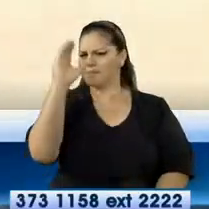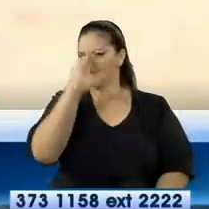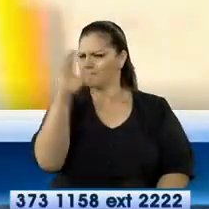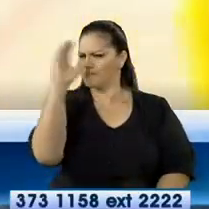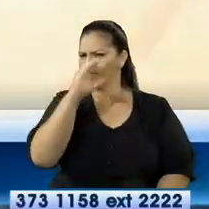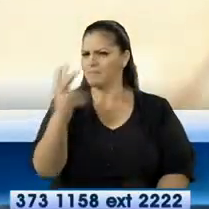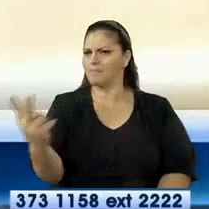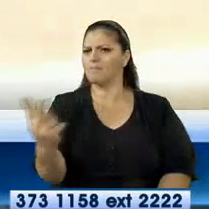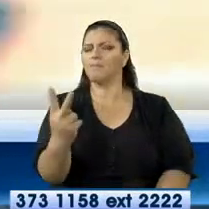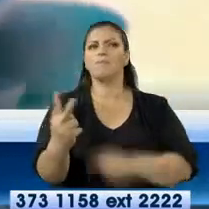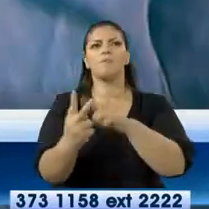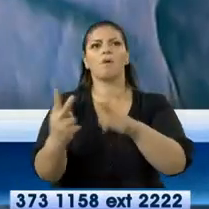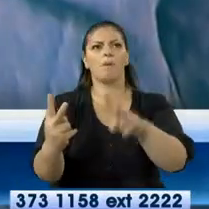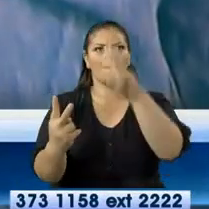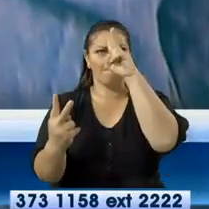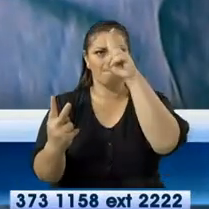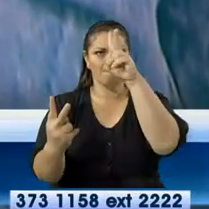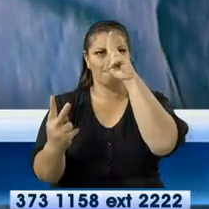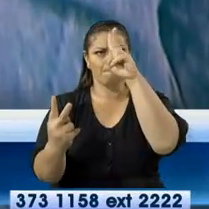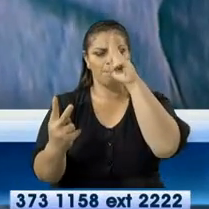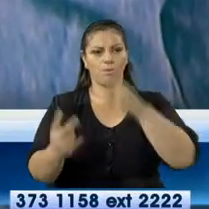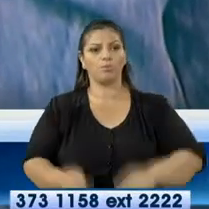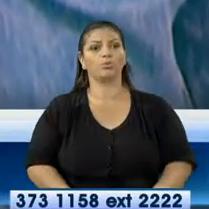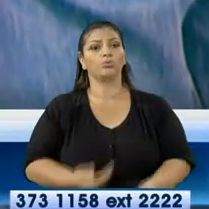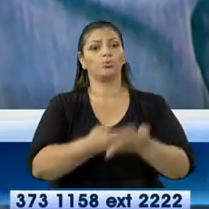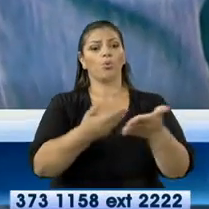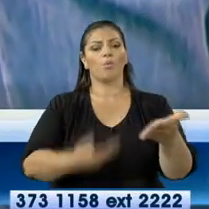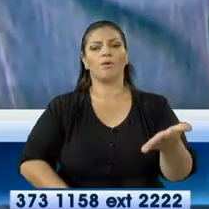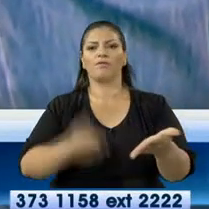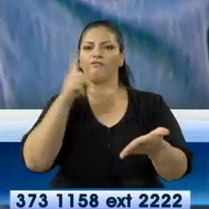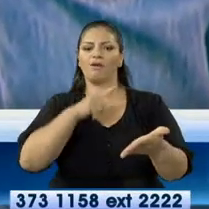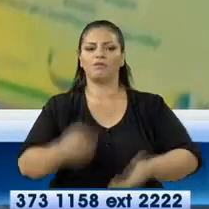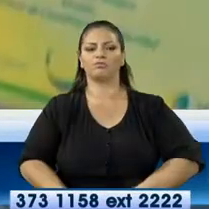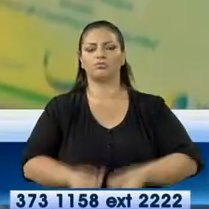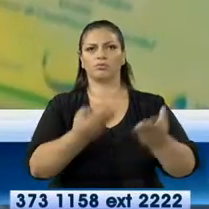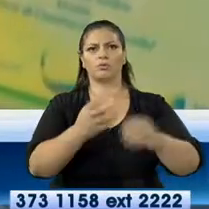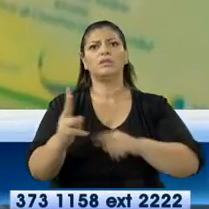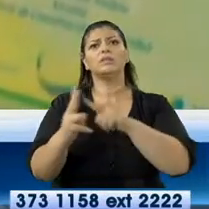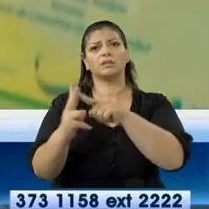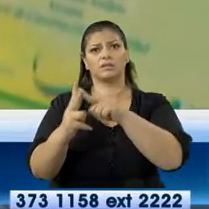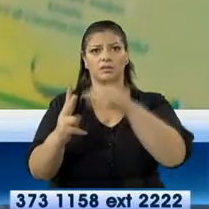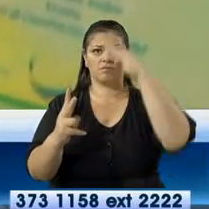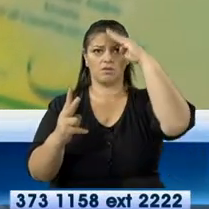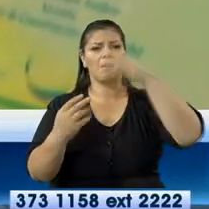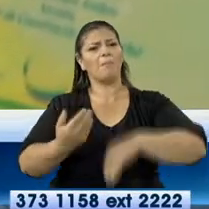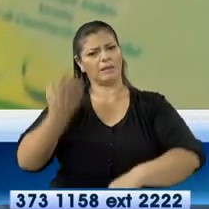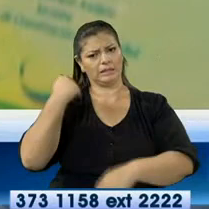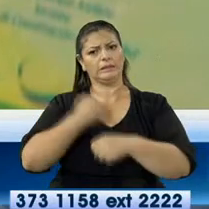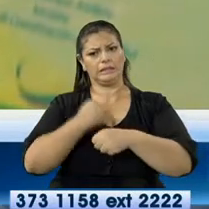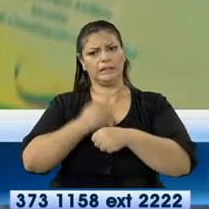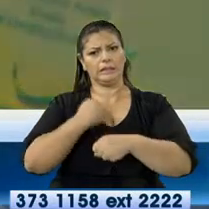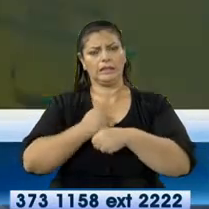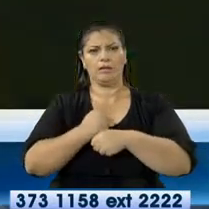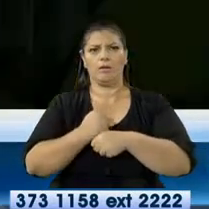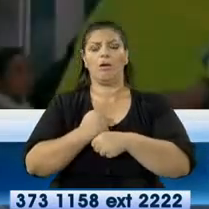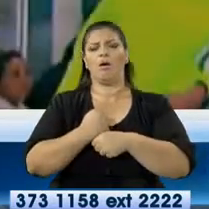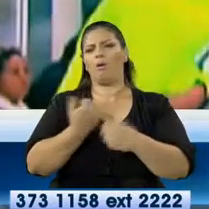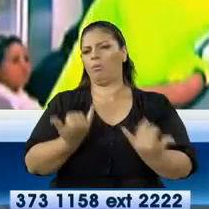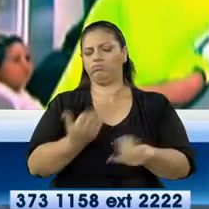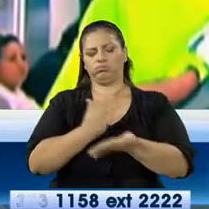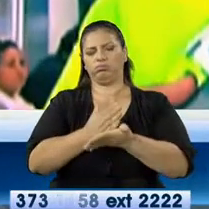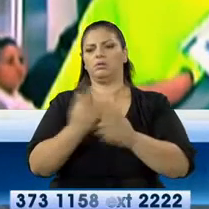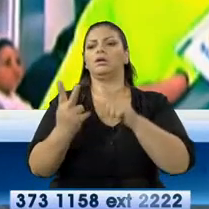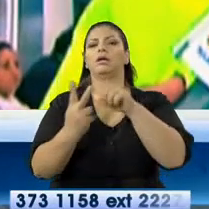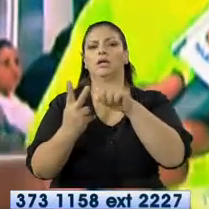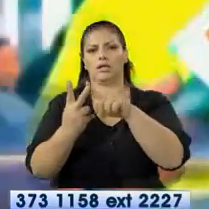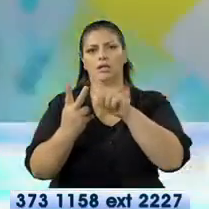de falsificar documentos. Un militar en servicio activo y un militar en servicio pasivo estaban entregando certificados, Programa Nacional de Capacitación y Certificación